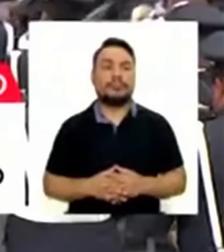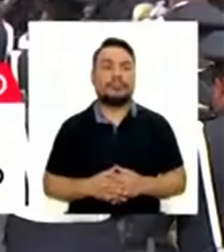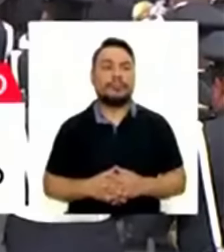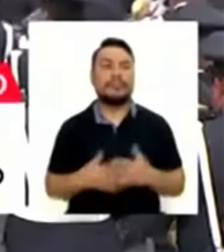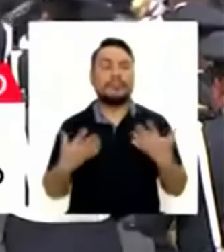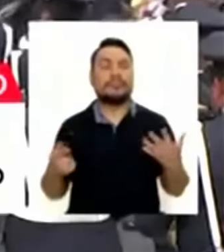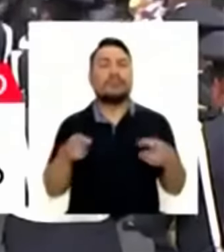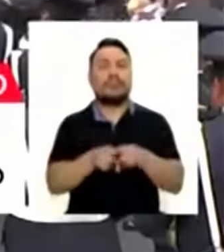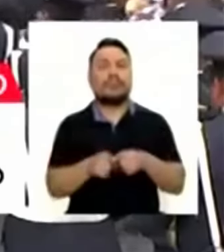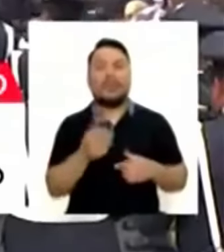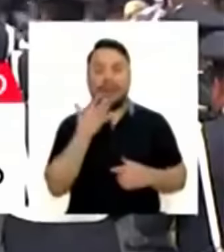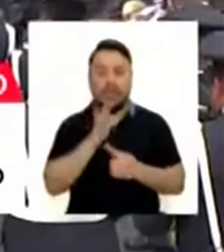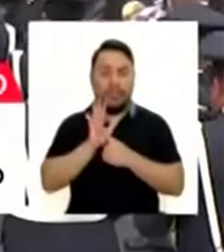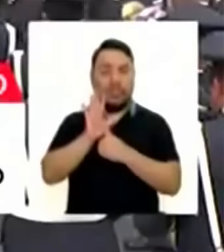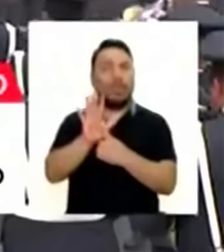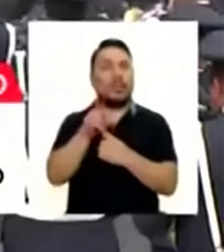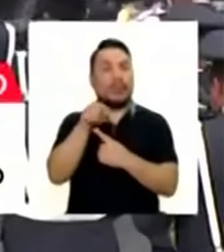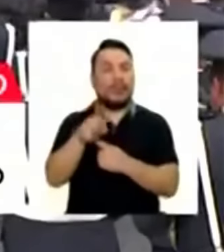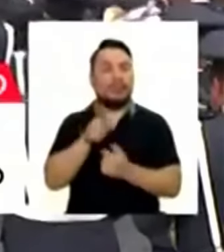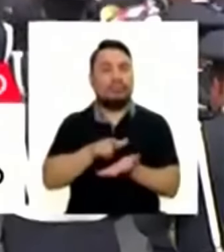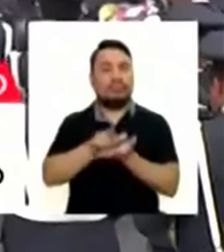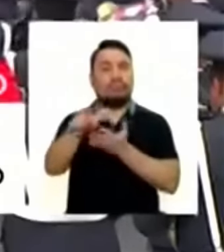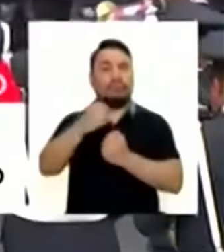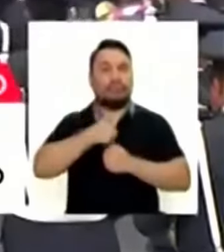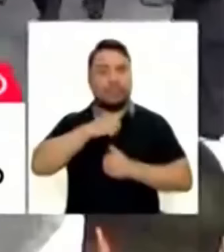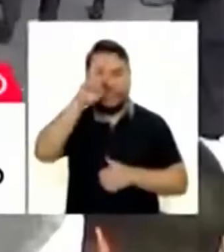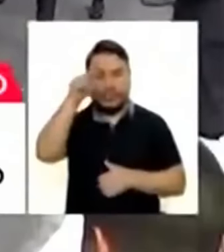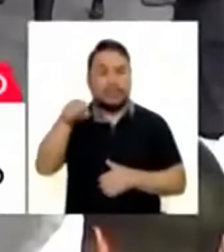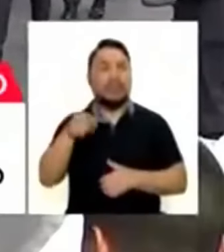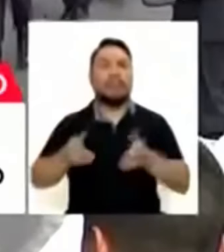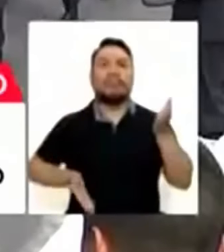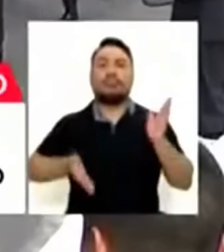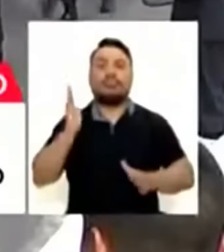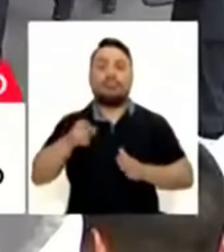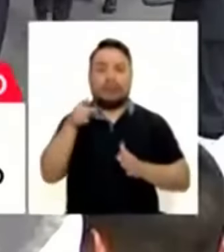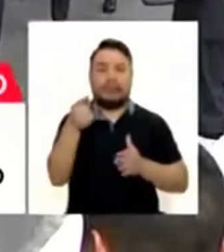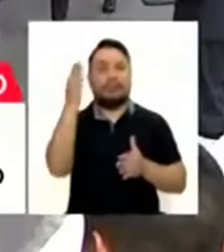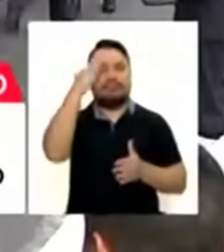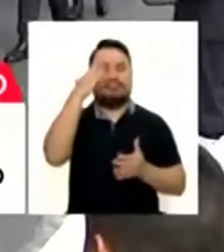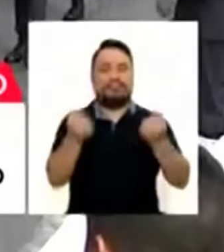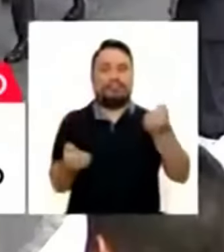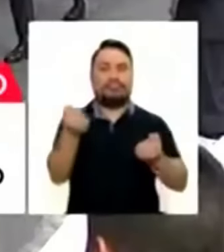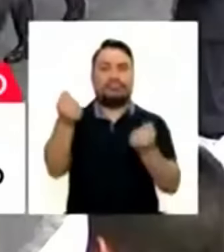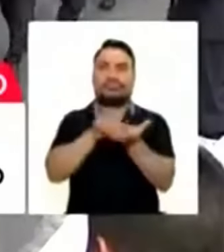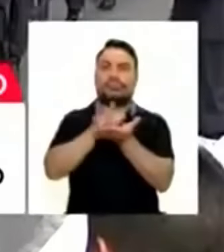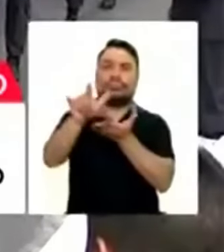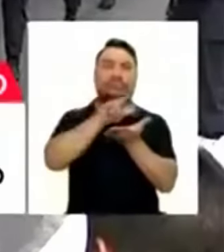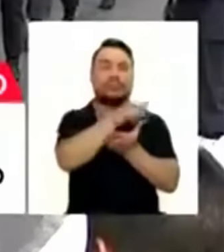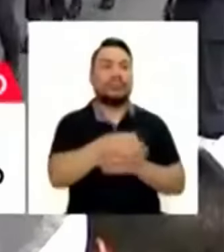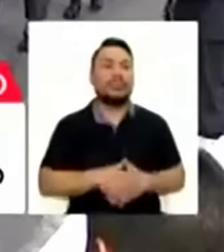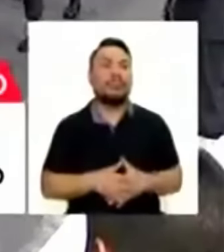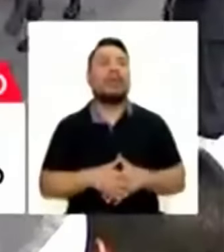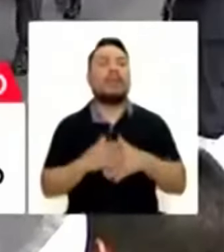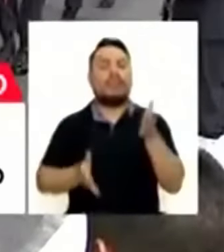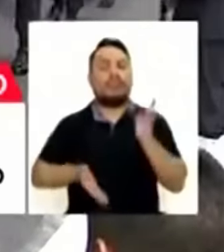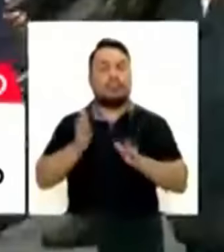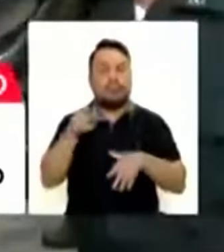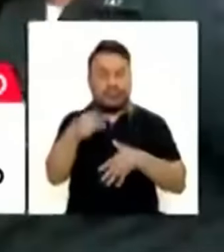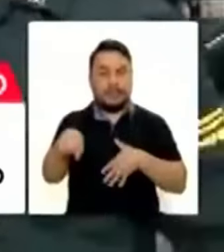Luciendo los colores de la Fuerza Aérea, desfilan los avioneros de la patria, cuyo norte es seguir los pasos de su paradigma,